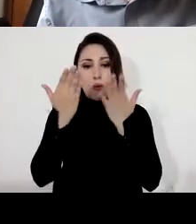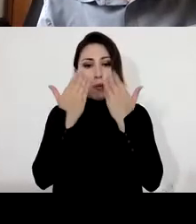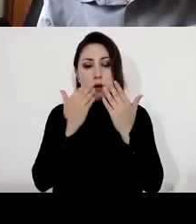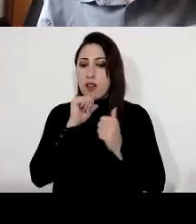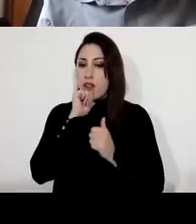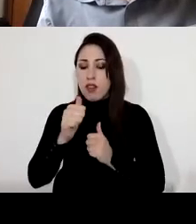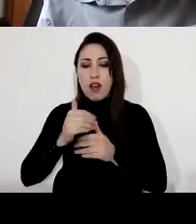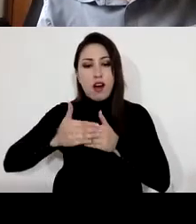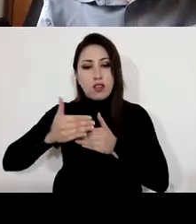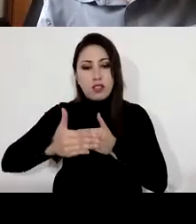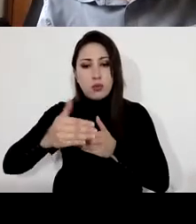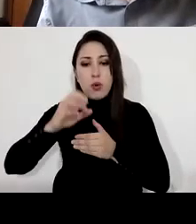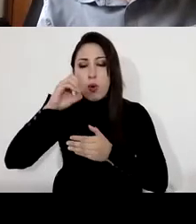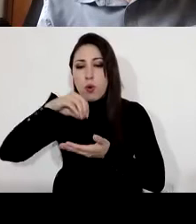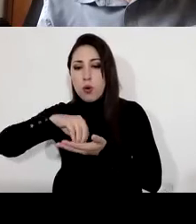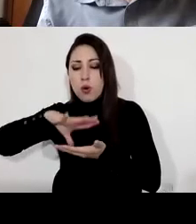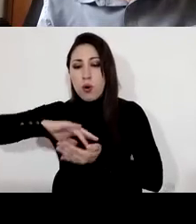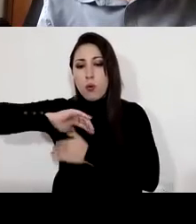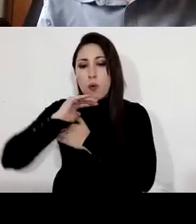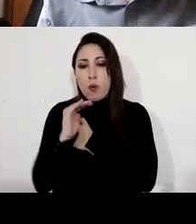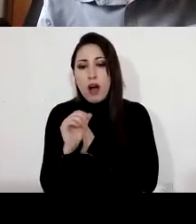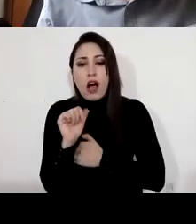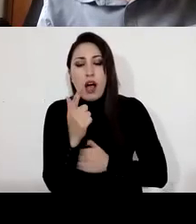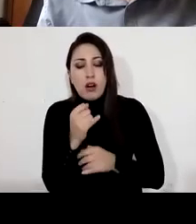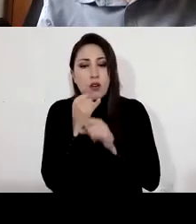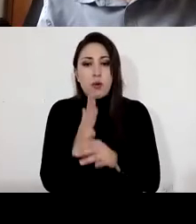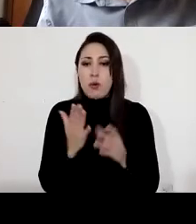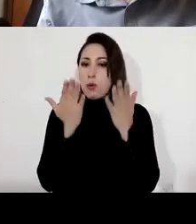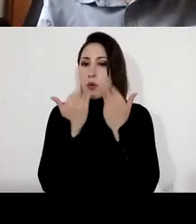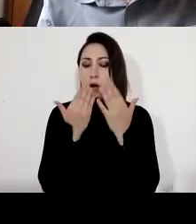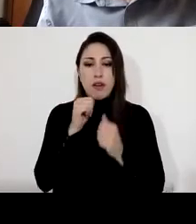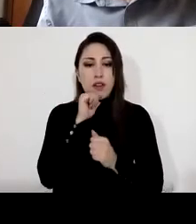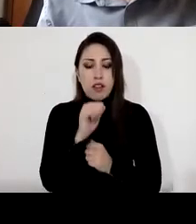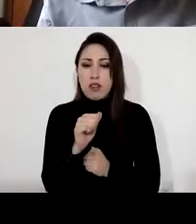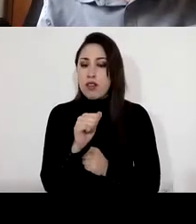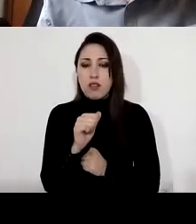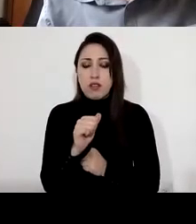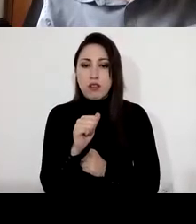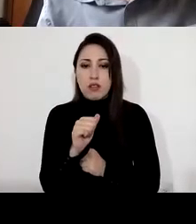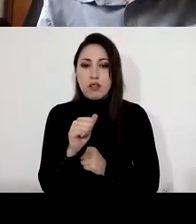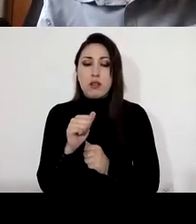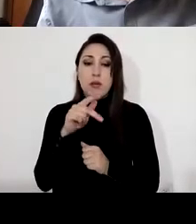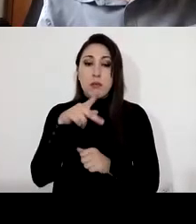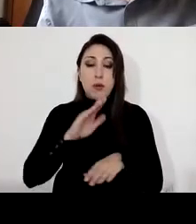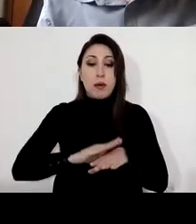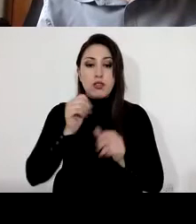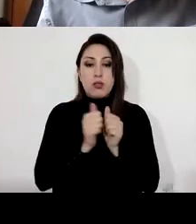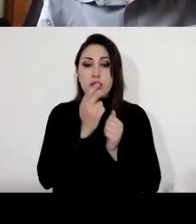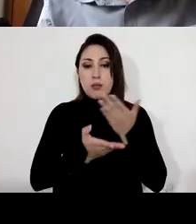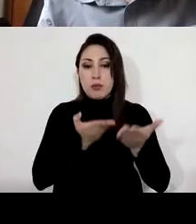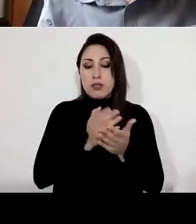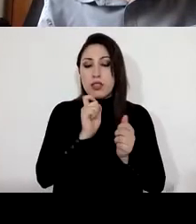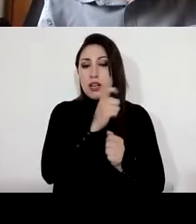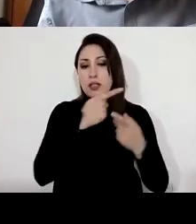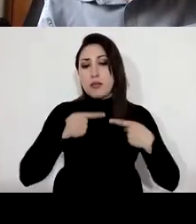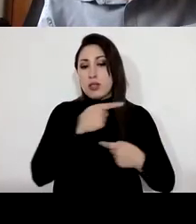archivo relacionado o que tuviera información alguna con esta petición que nos plantearon. De